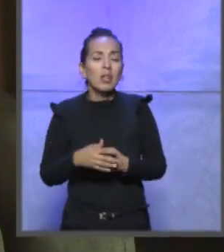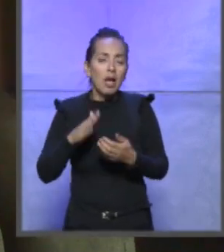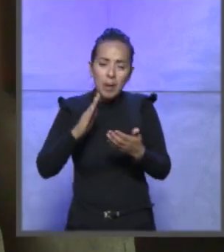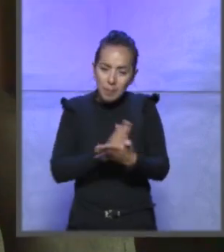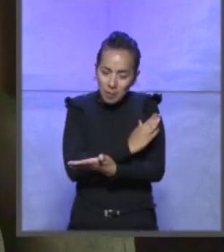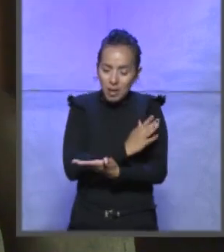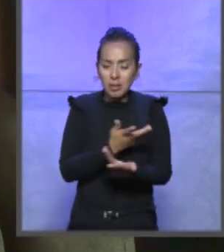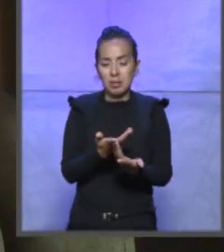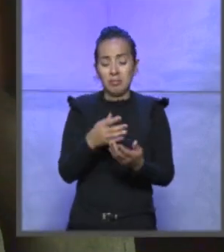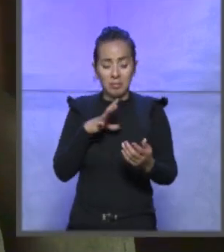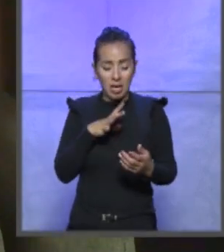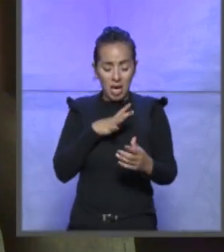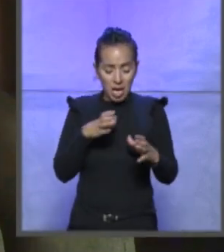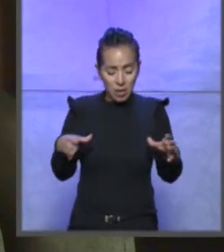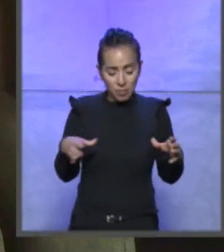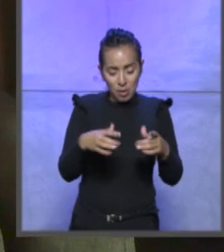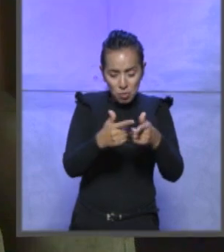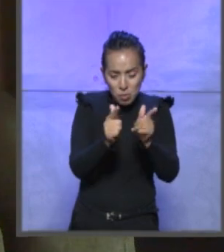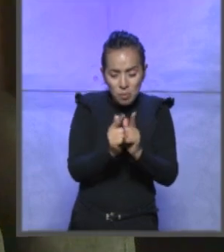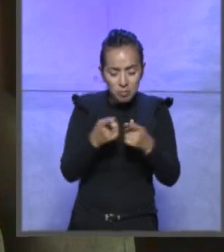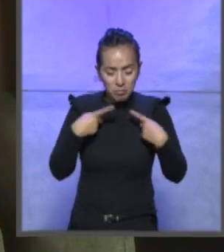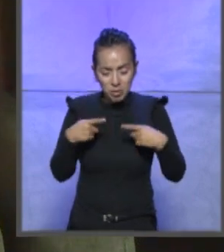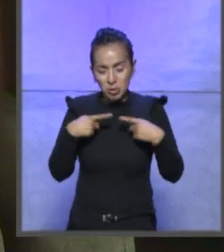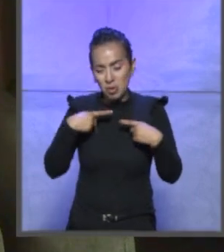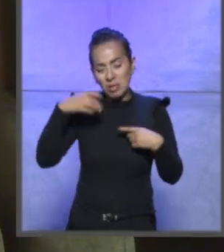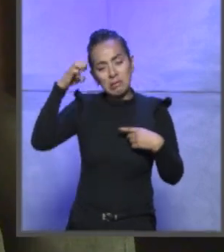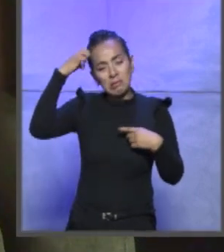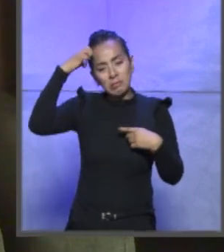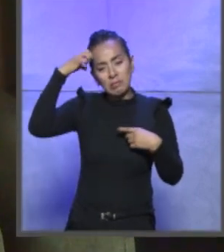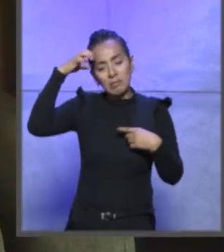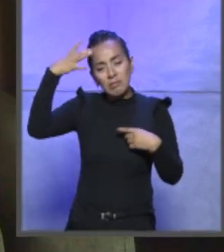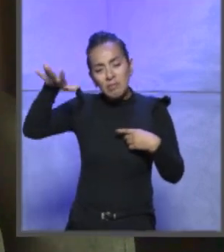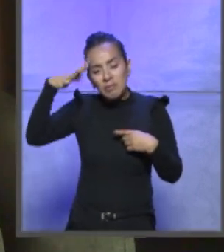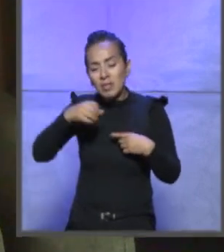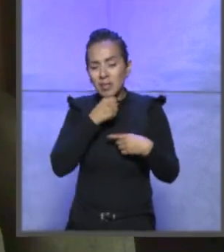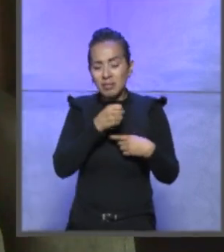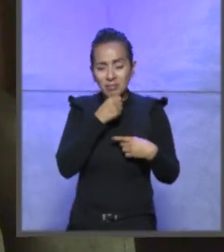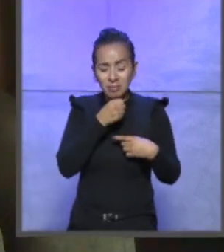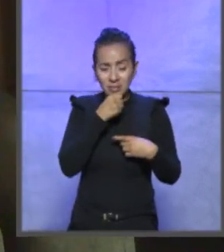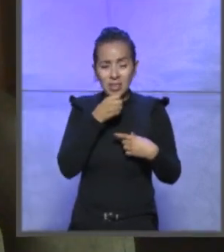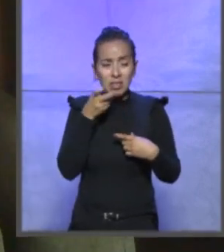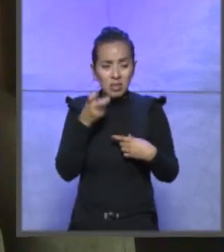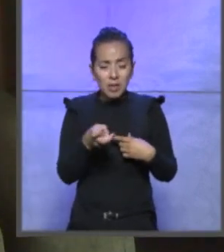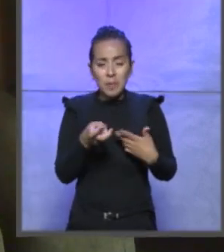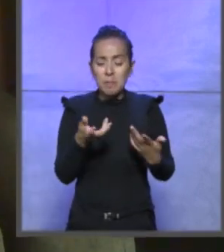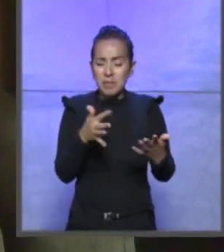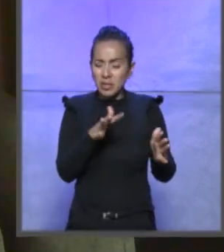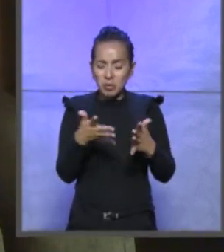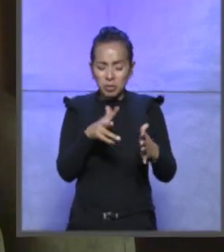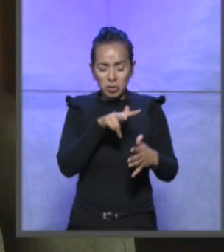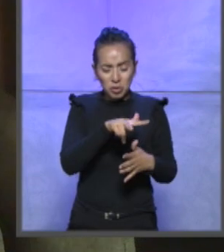grupos de personas mayores, personas que no están entre el rango de 18 a 29 o